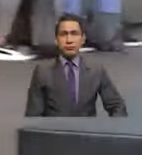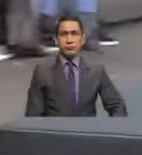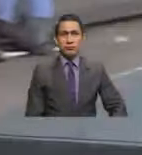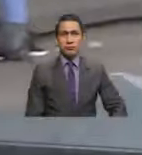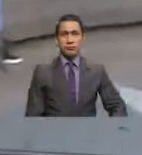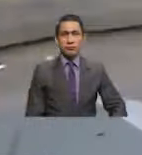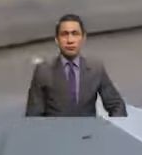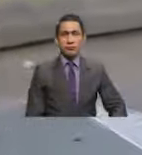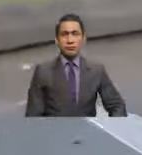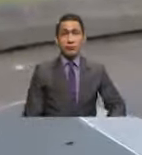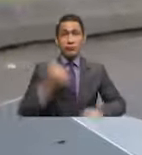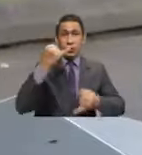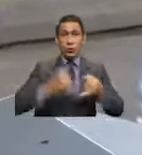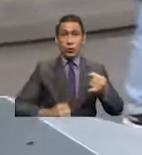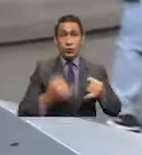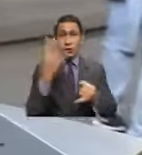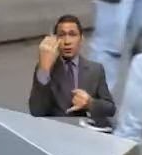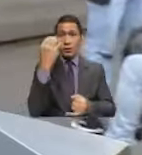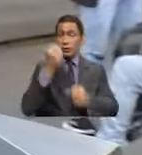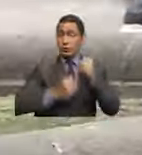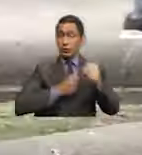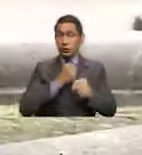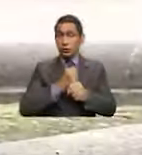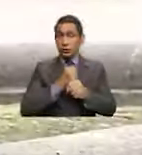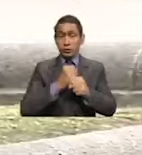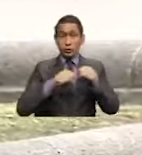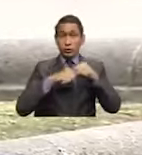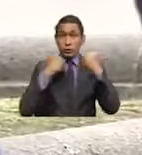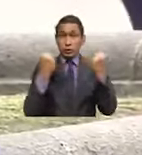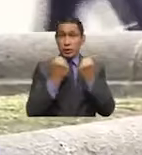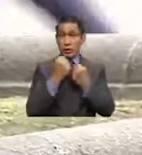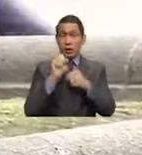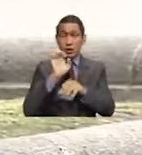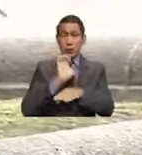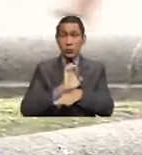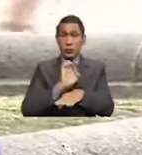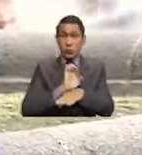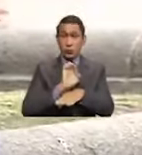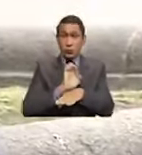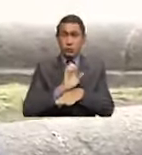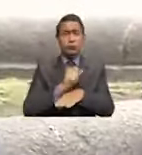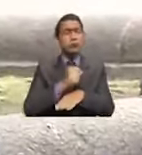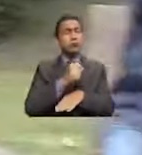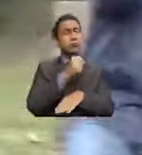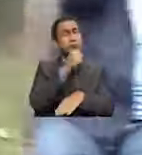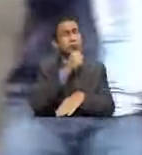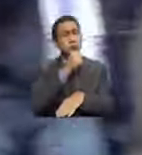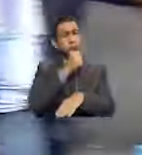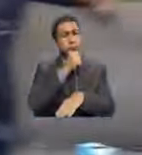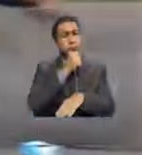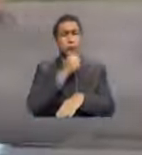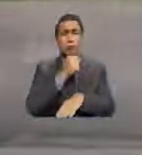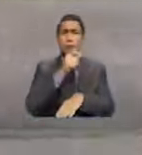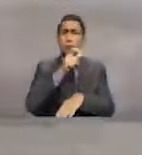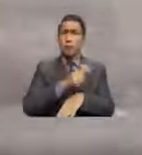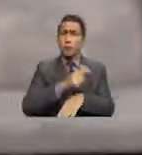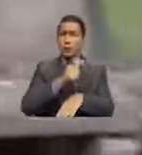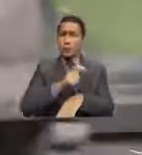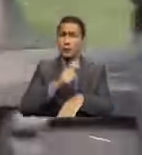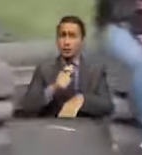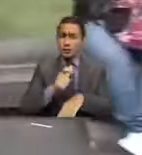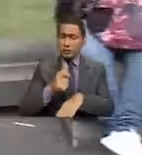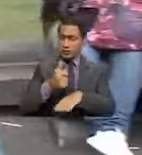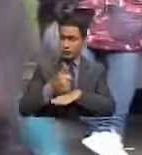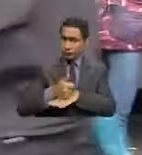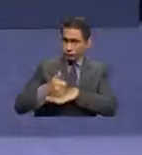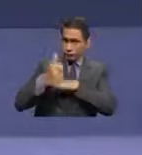En los últimos 14 años, la sociedad ecuatoriana ha experimentado un notable envejecimiento debido a los cambios demográficos. El INEC